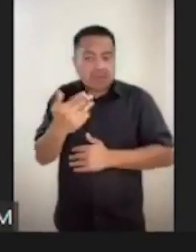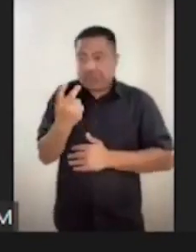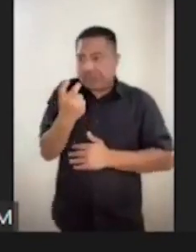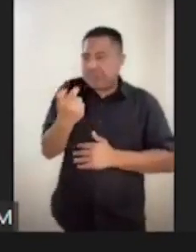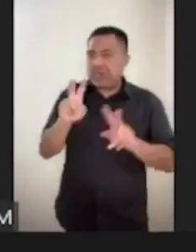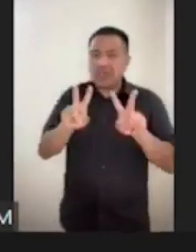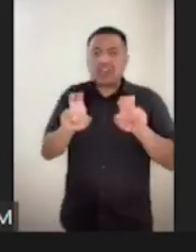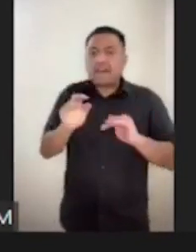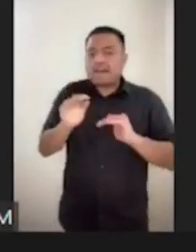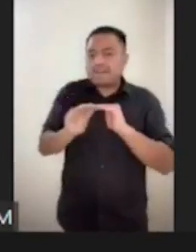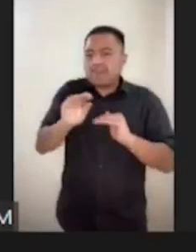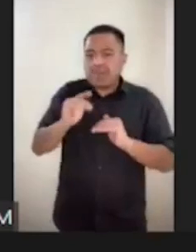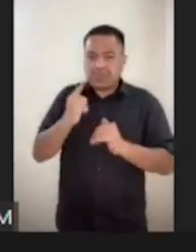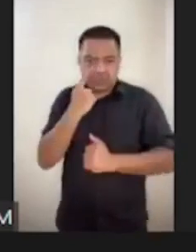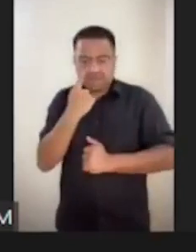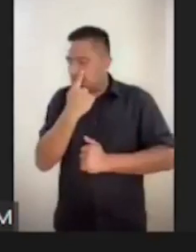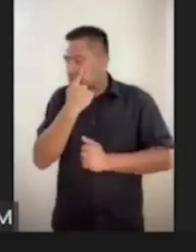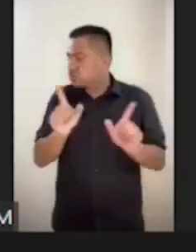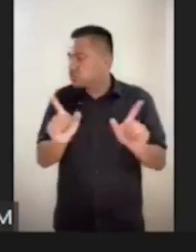más bien de visión,